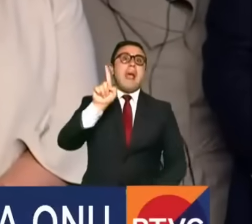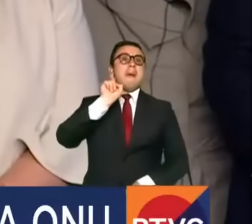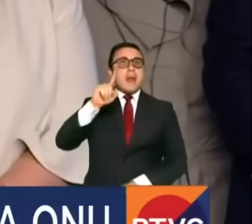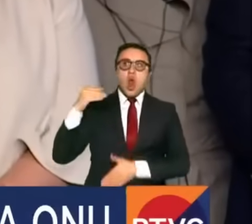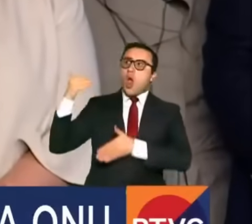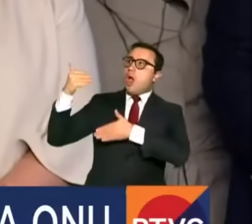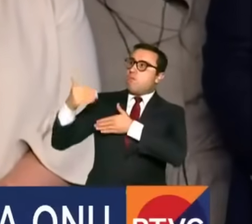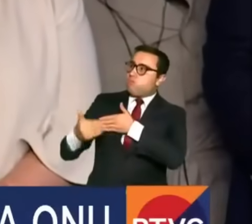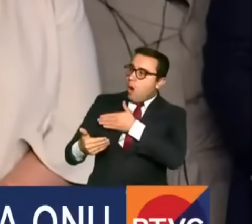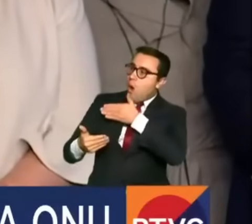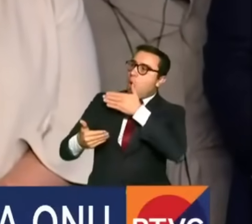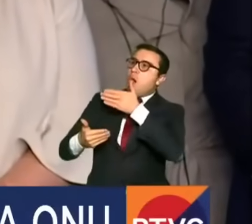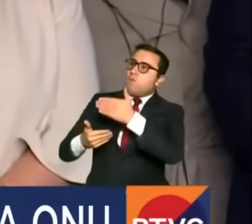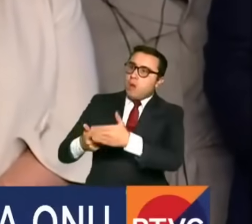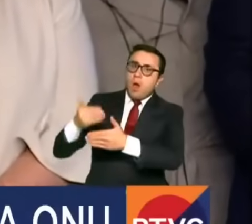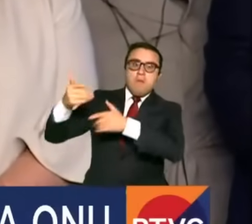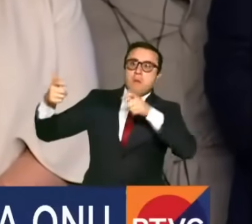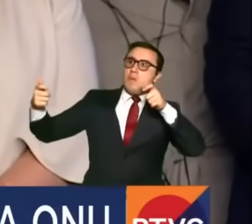ese es un elemento positivo.